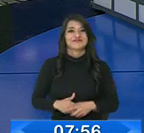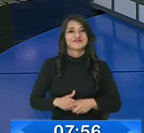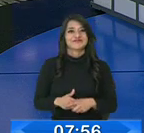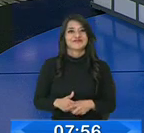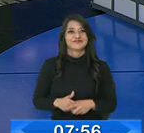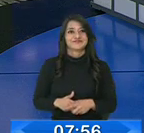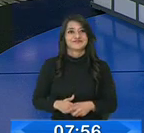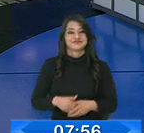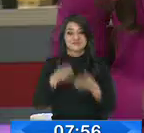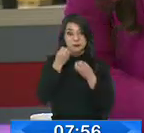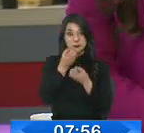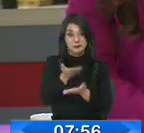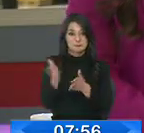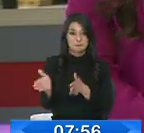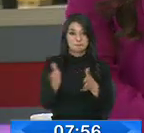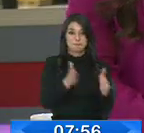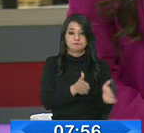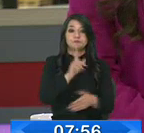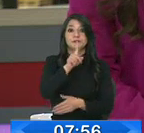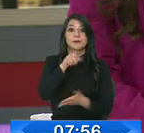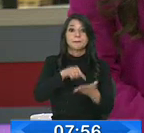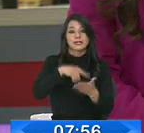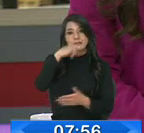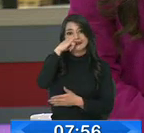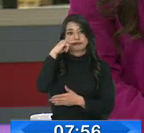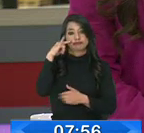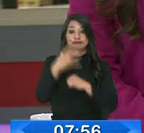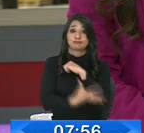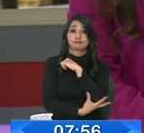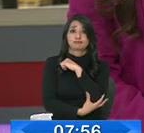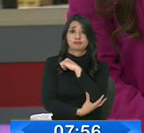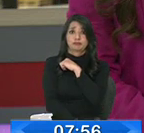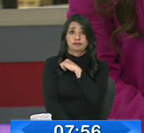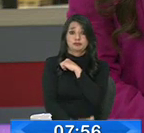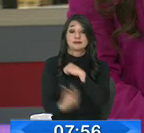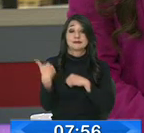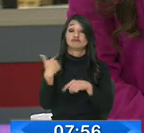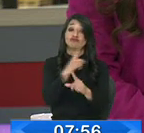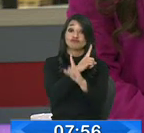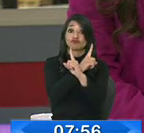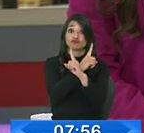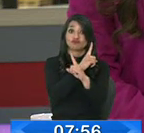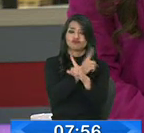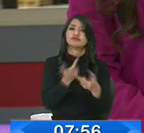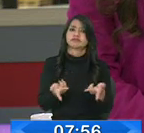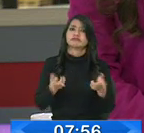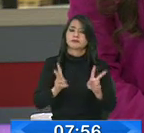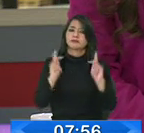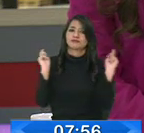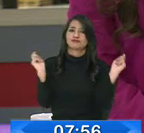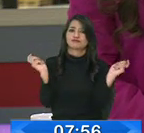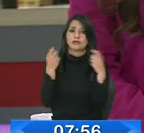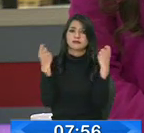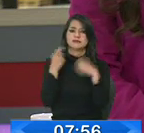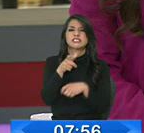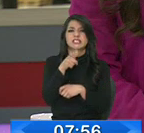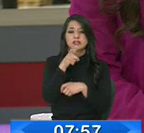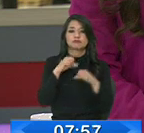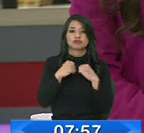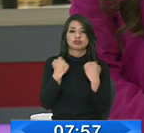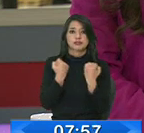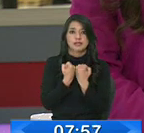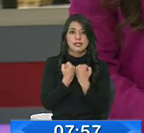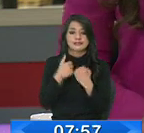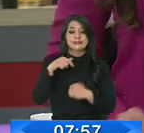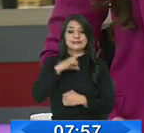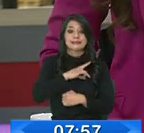les vamos a contar que más de 1,000 niños de escasos recursos económicos y con discapacidad fueron agasajados por la Sociedad de la Colonia China en